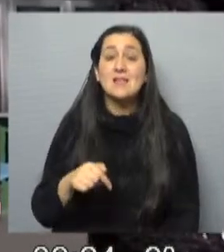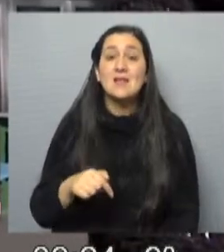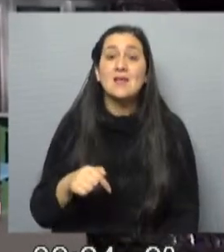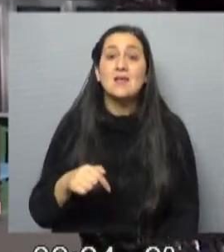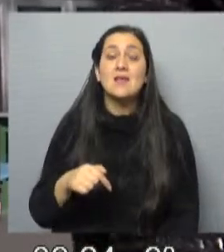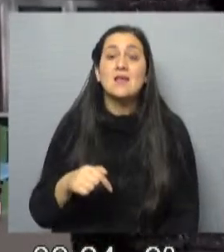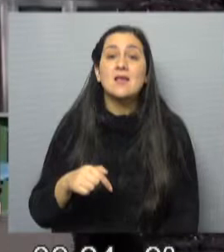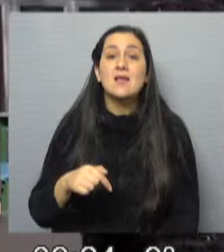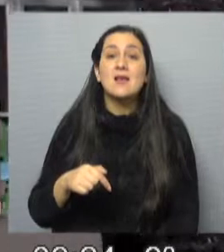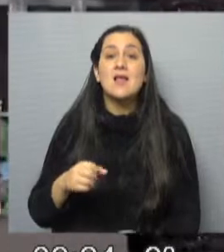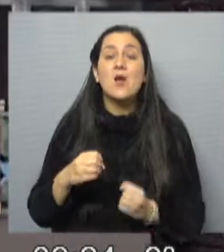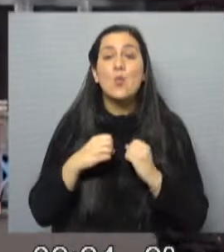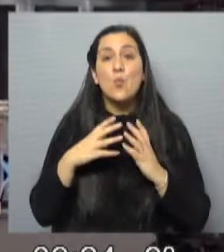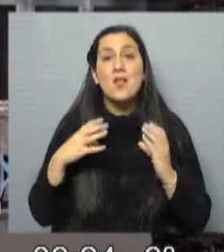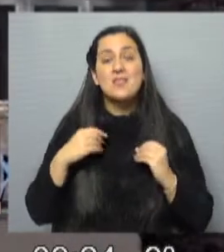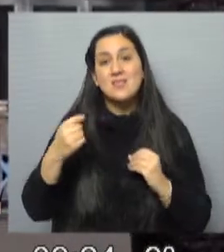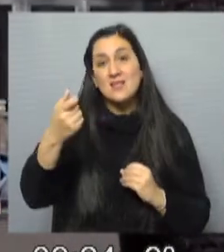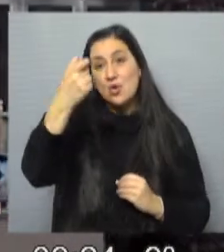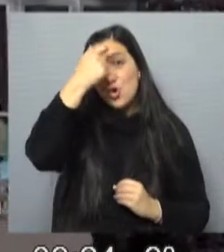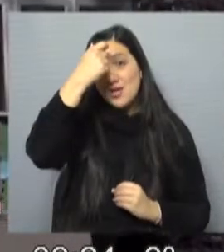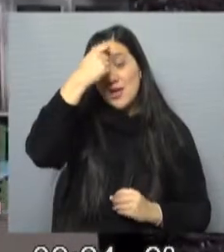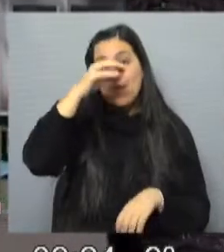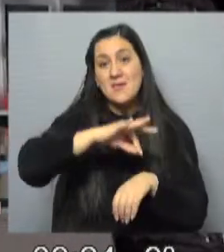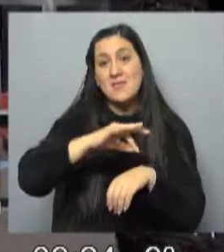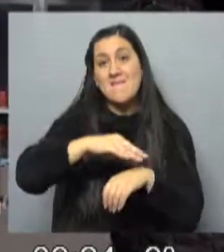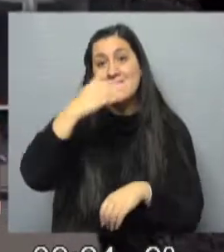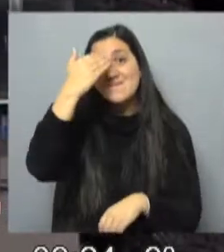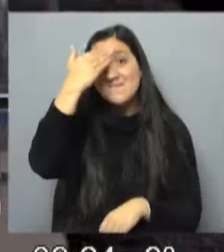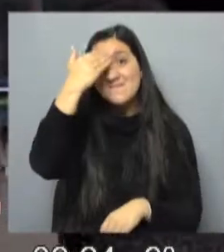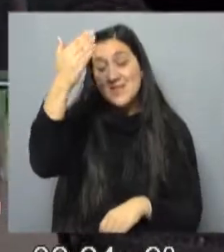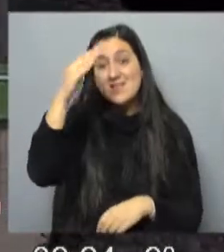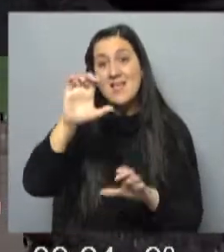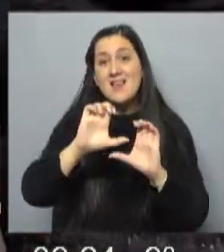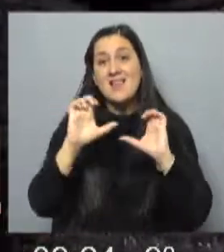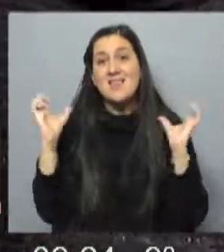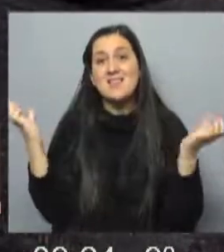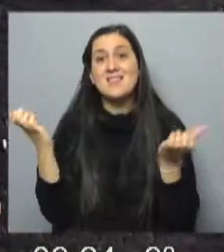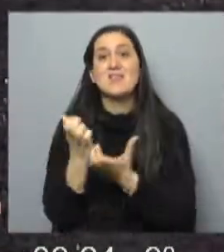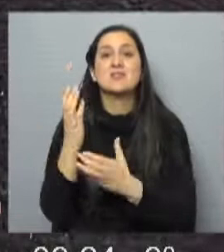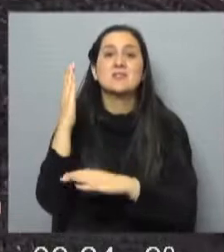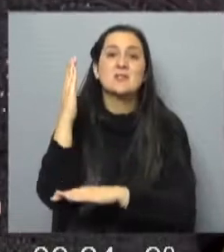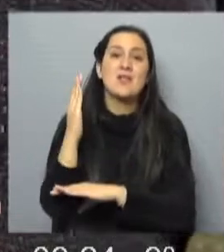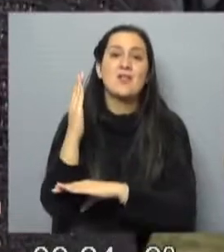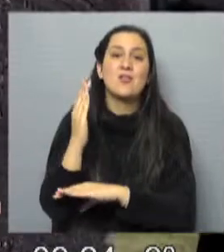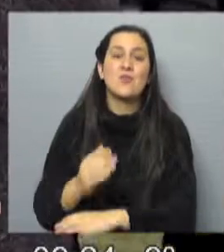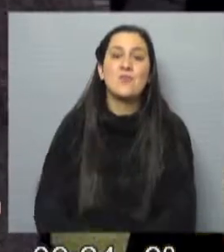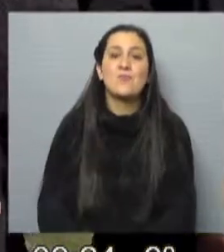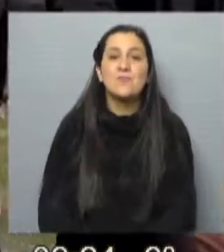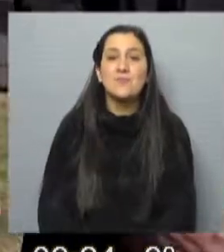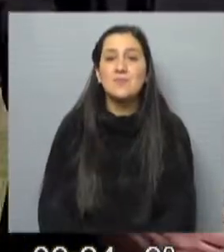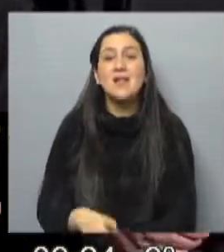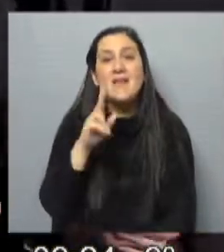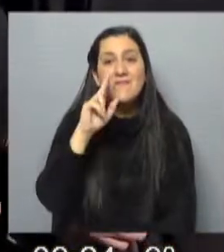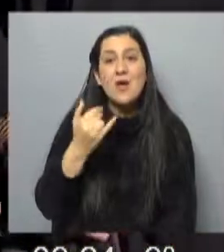Tecnología Médica, aquí en la calle Ricaldoni, enfrente al Estadio Centenario. Pero estamos en la parte de atrás para que ustedes vean cómo ha